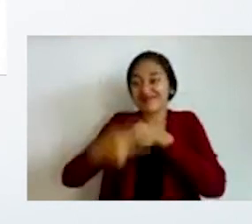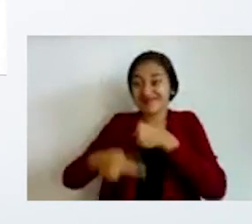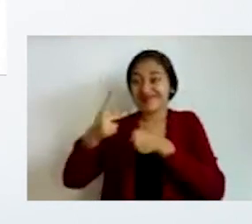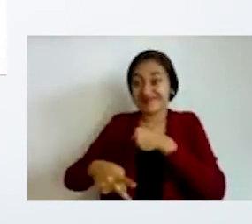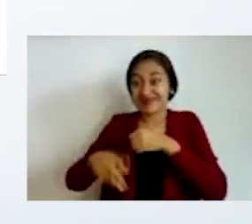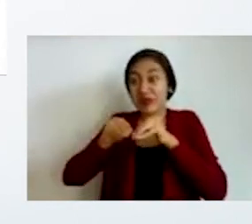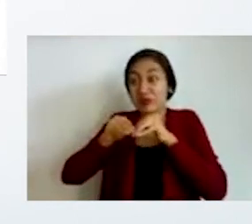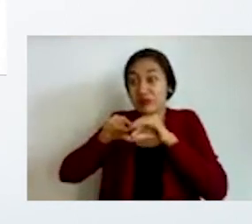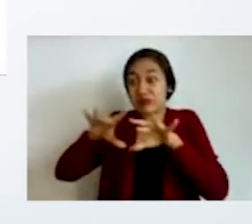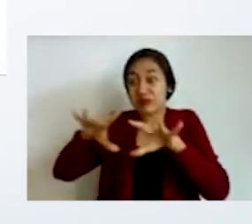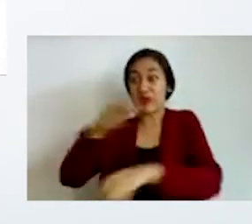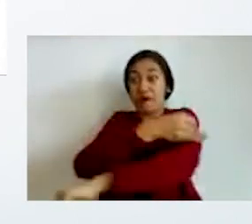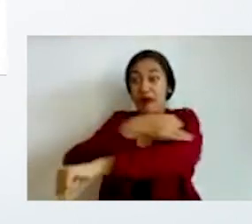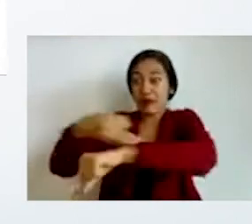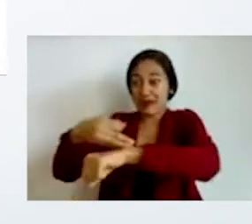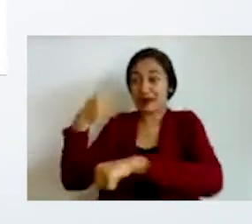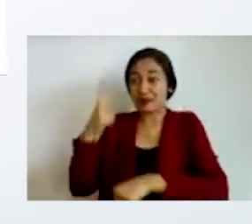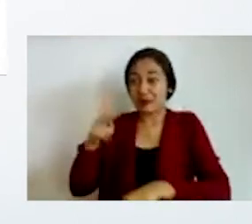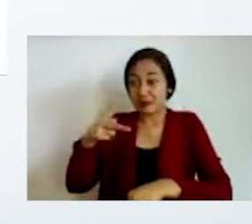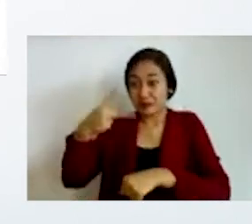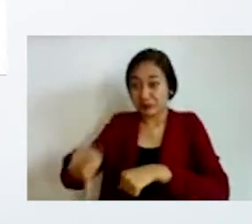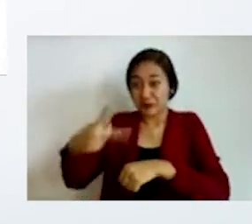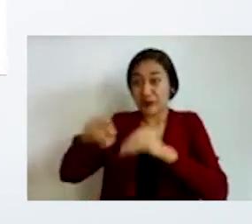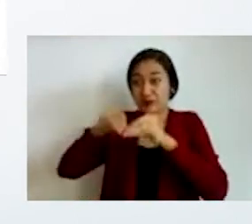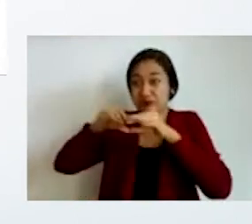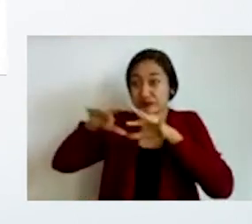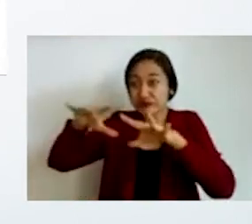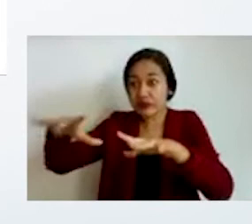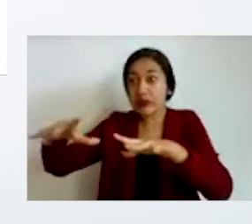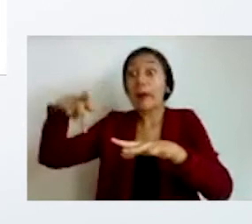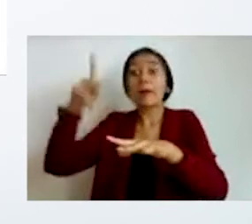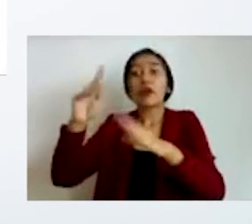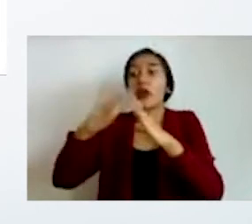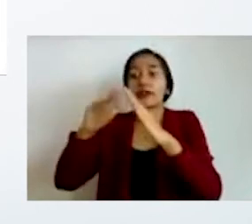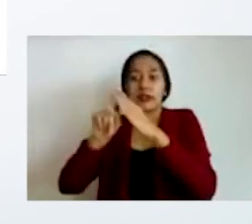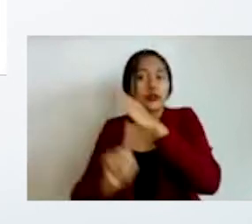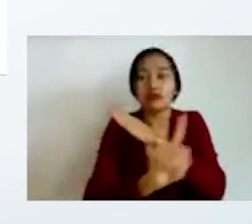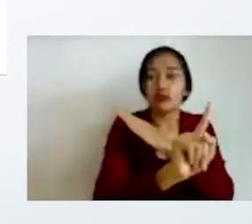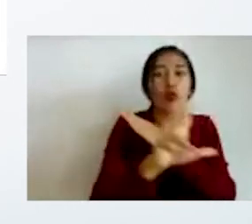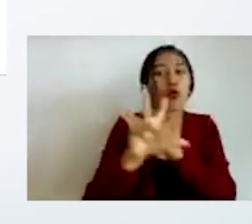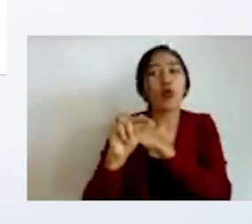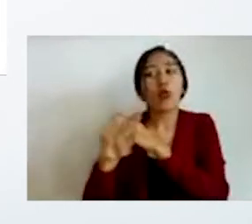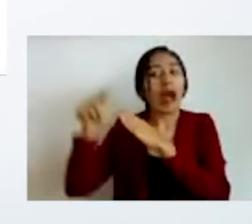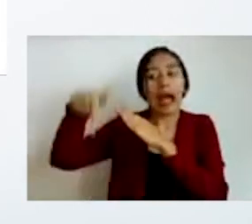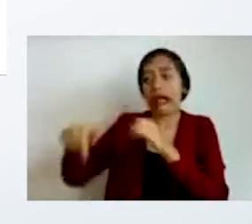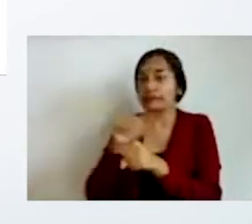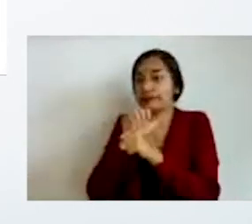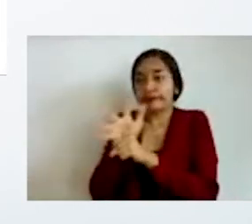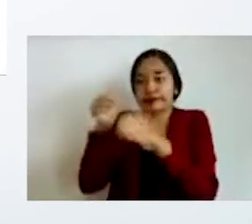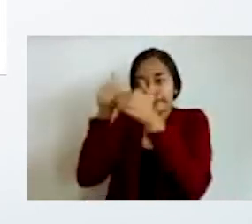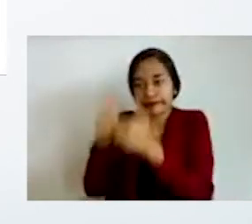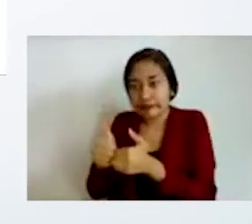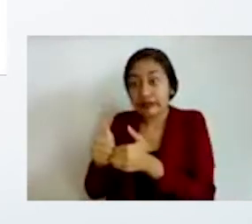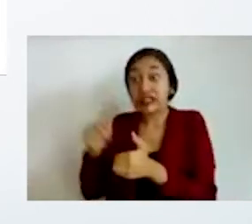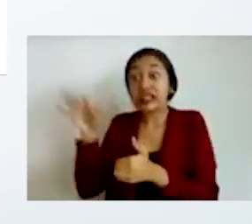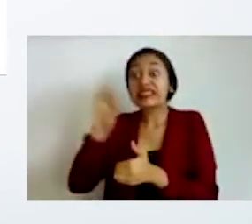saldrían a menos de que las personas deambulen y entren en contacto con los habitantes de otras viviendas. Pero